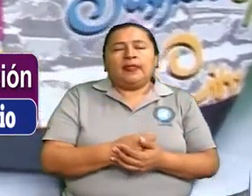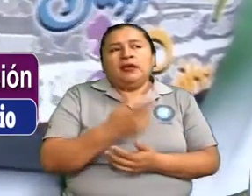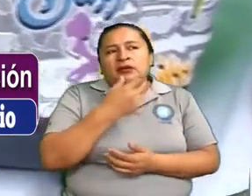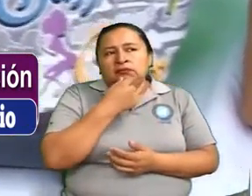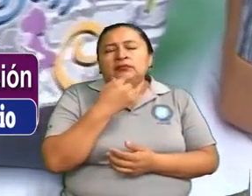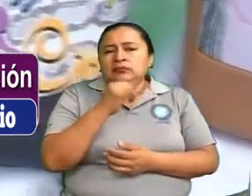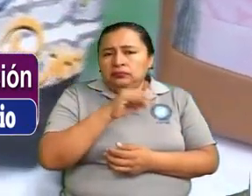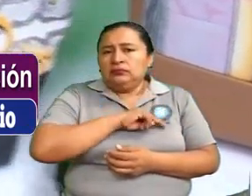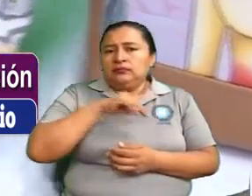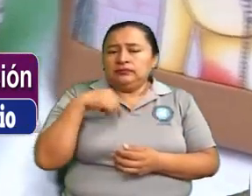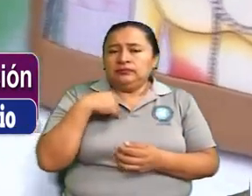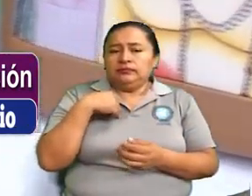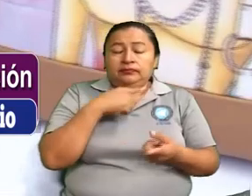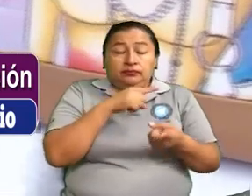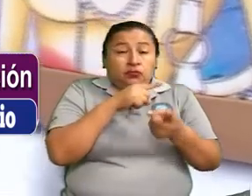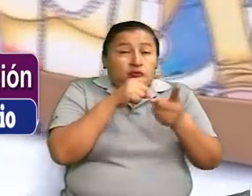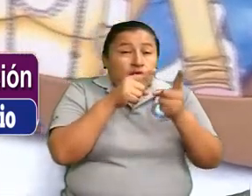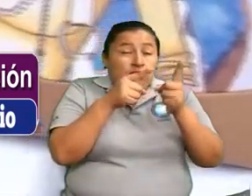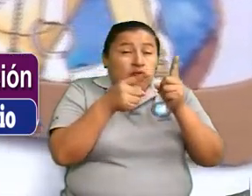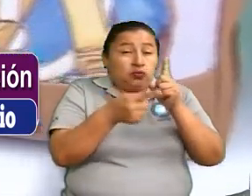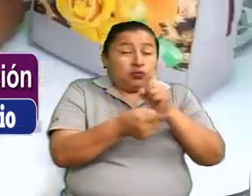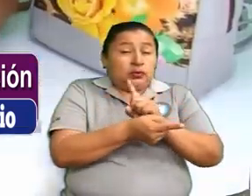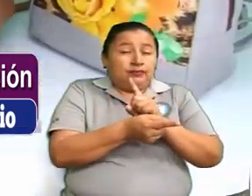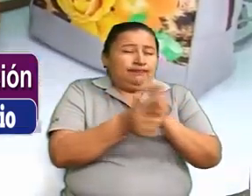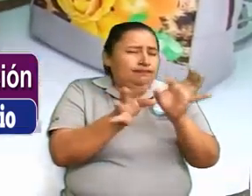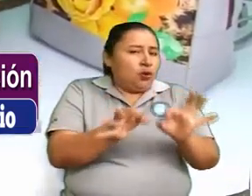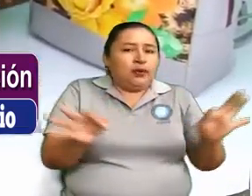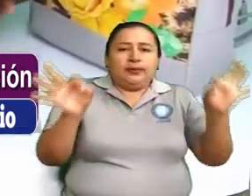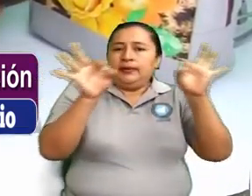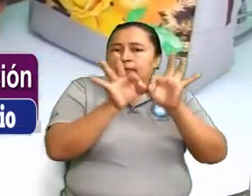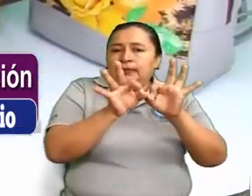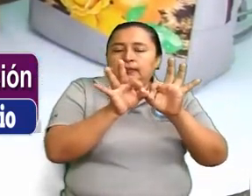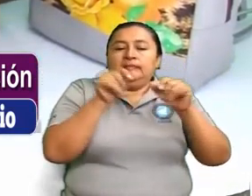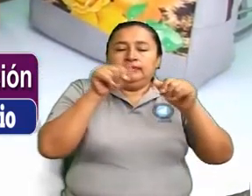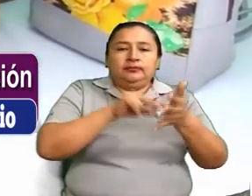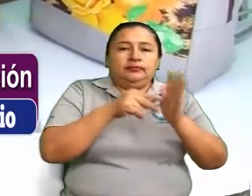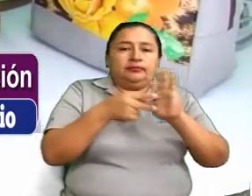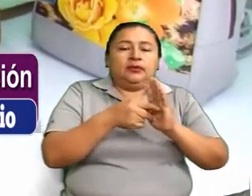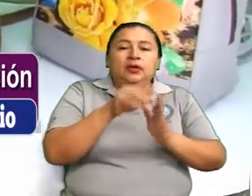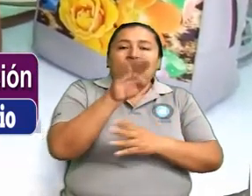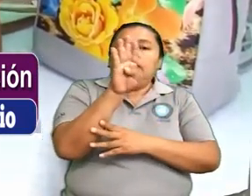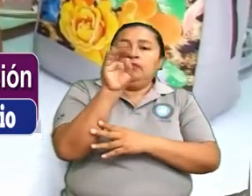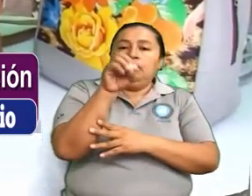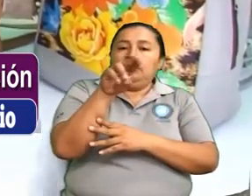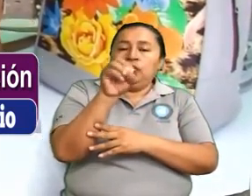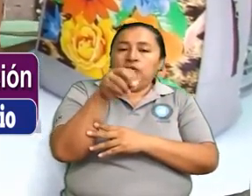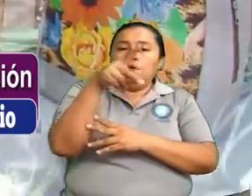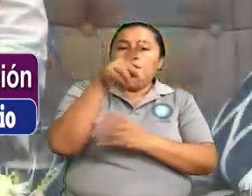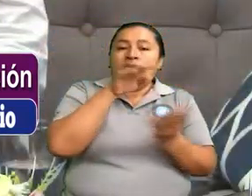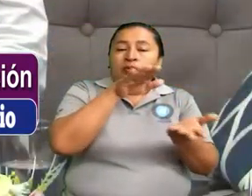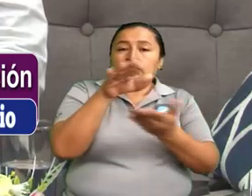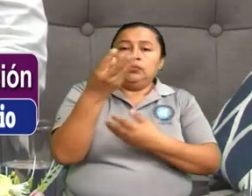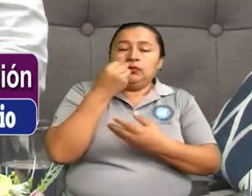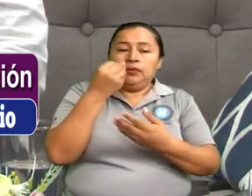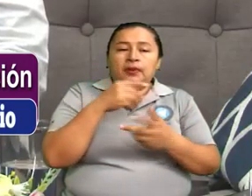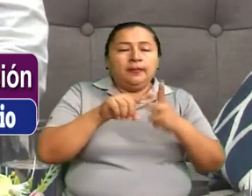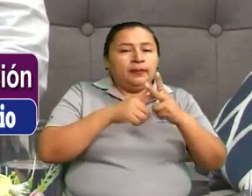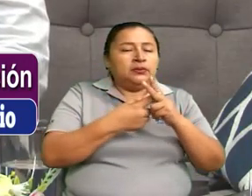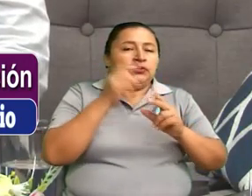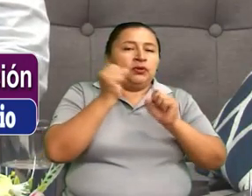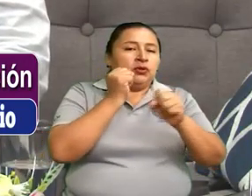de la transformación que es emblemático para nosotros, del bono productivo alimentario. A partir del